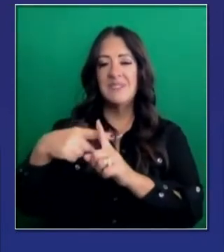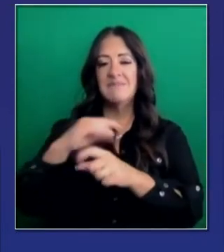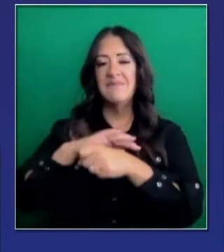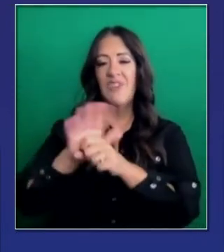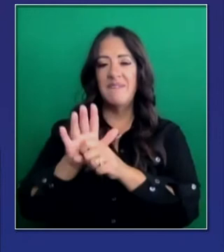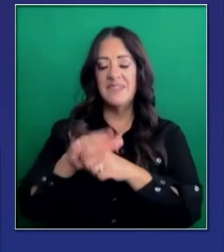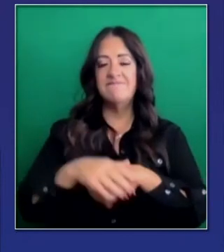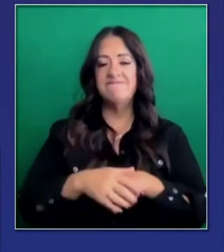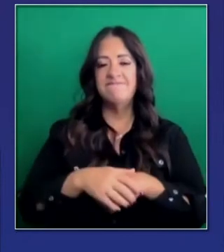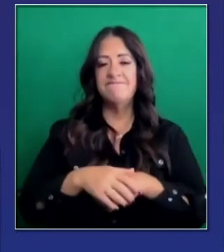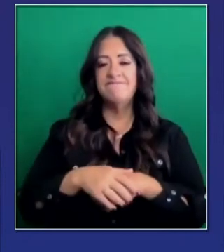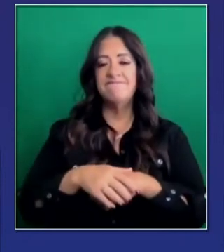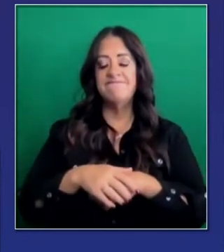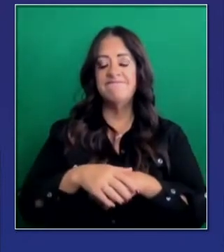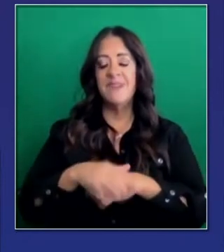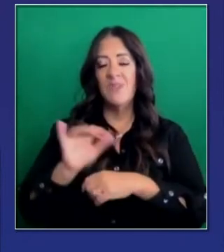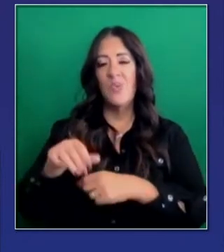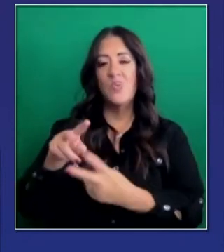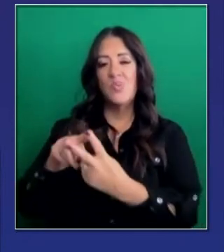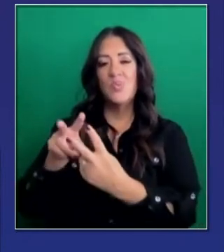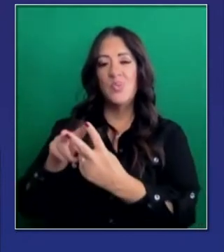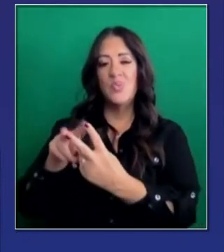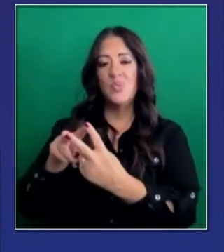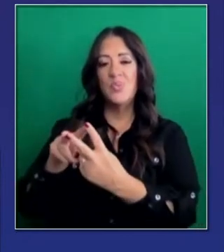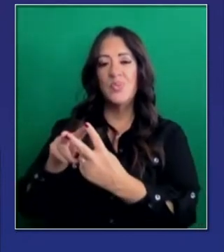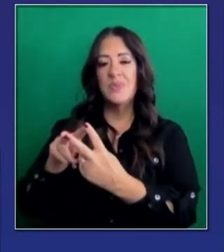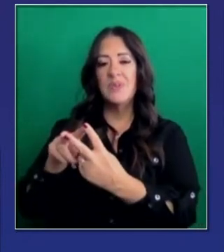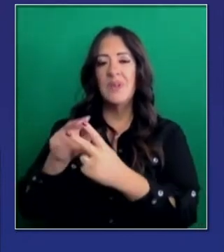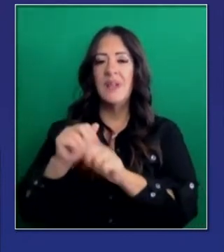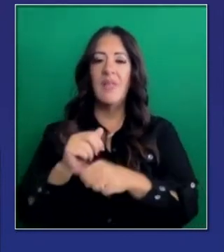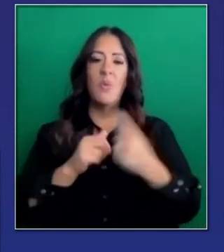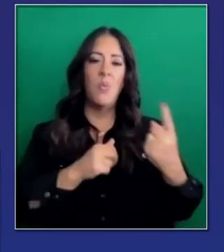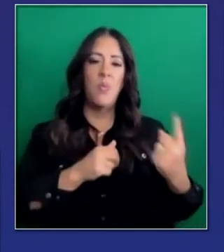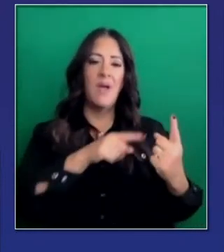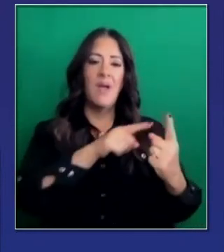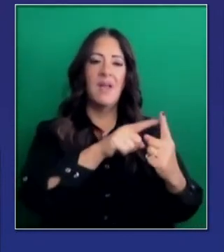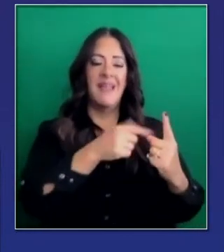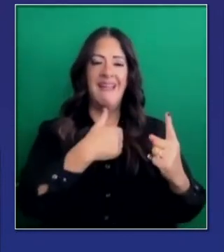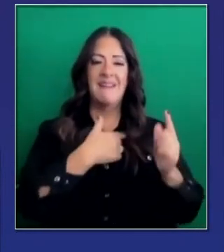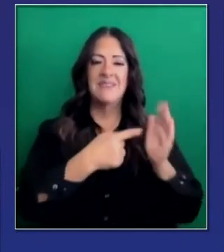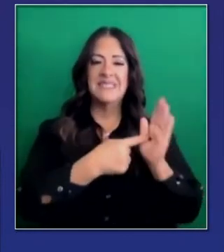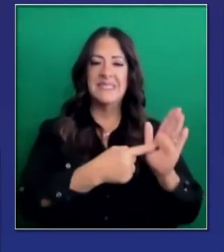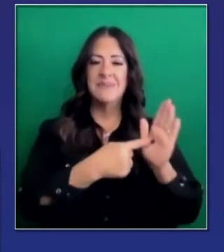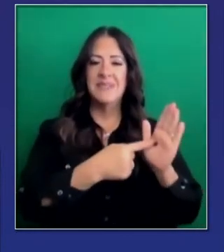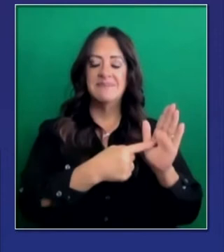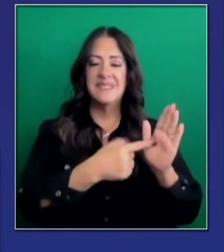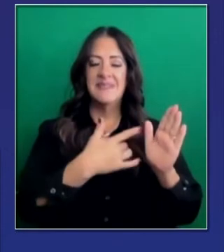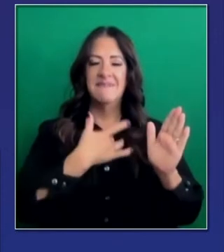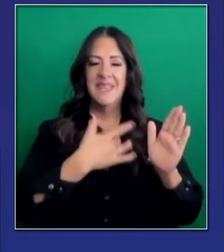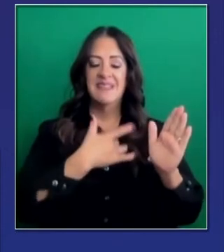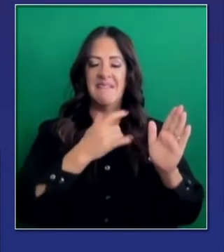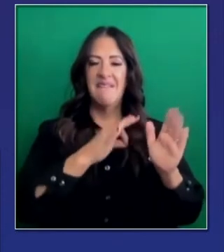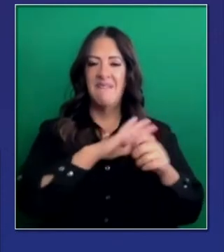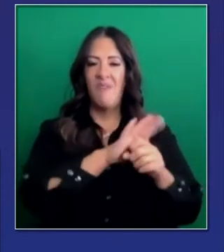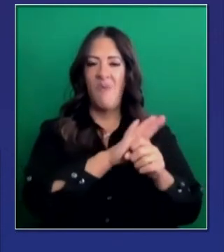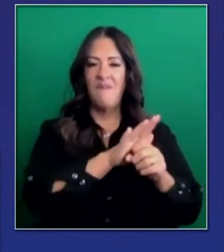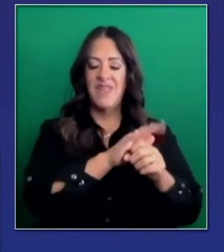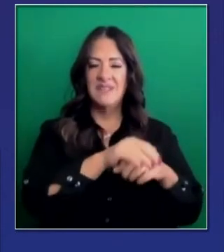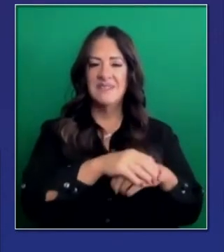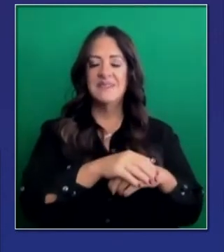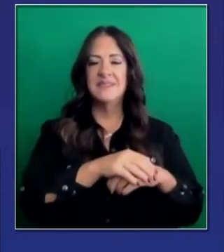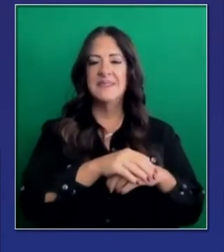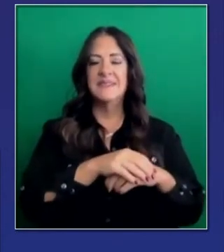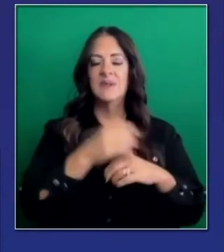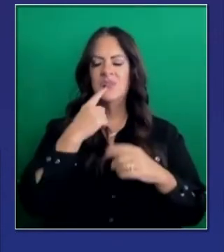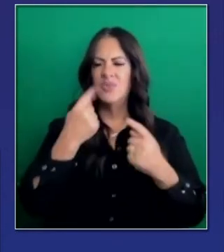2 que han sido que se sabe que son positivos y otros con síntomas estamos estamos tratando de confirmar